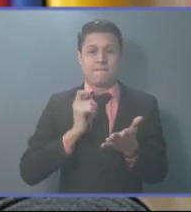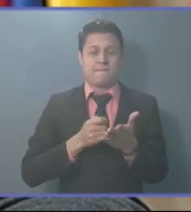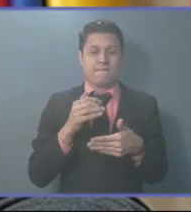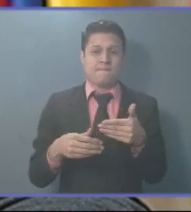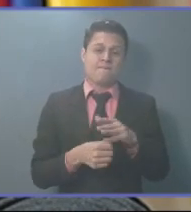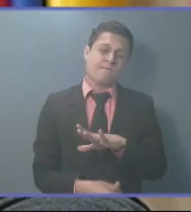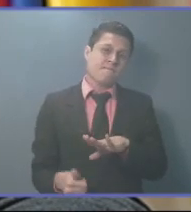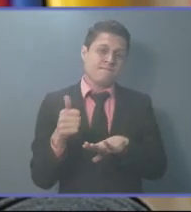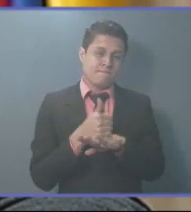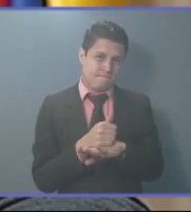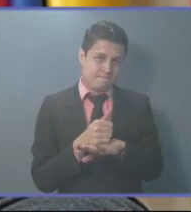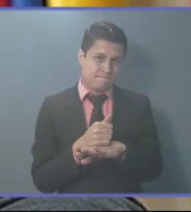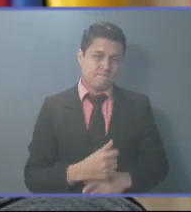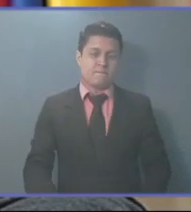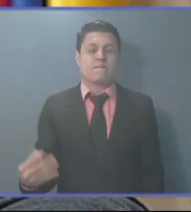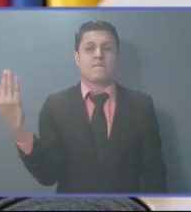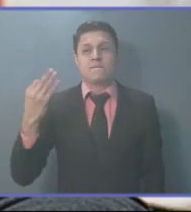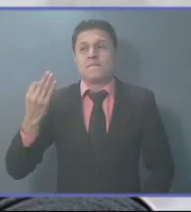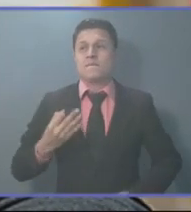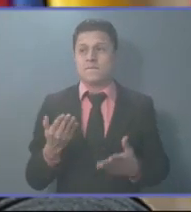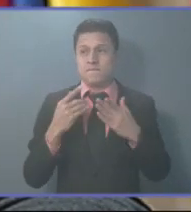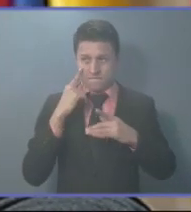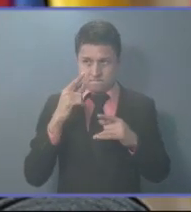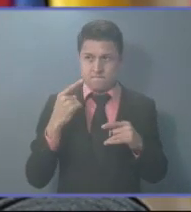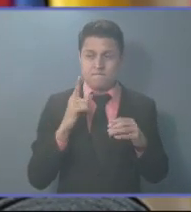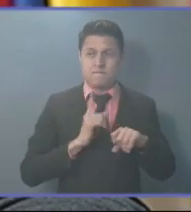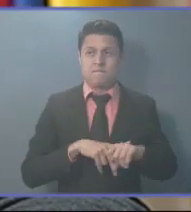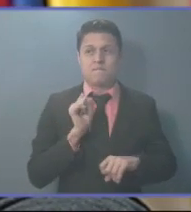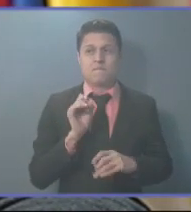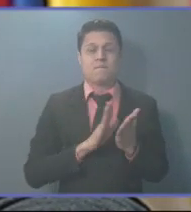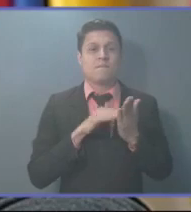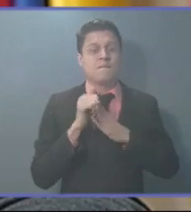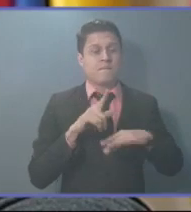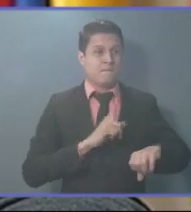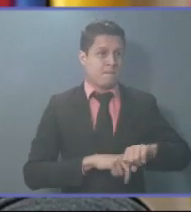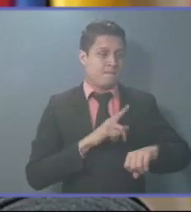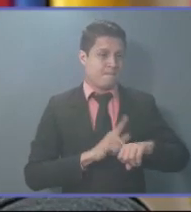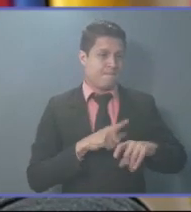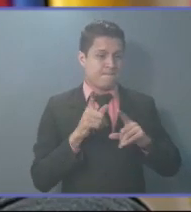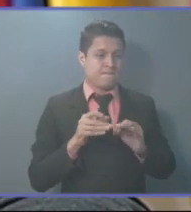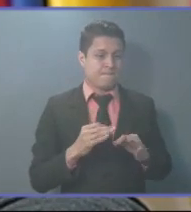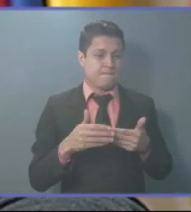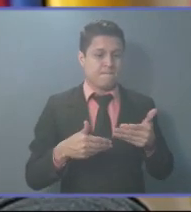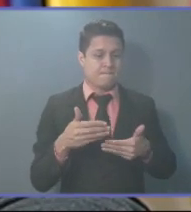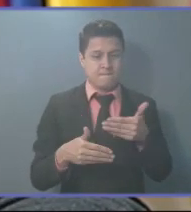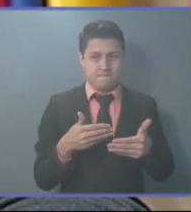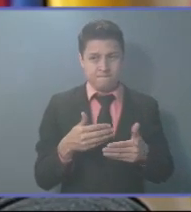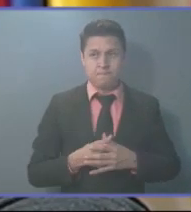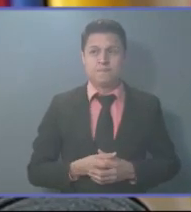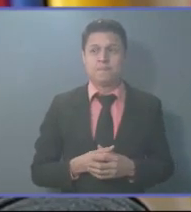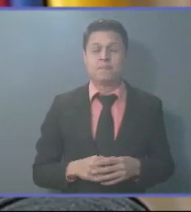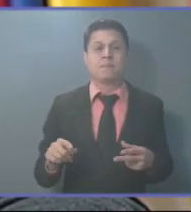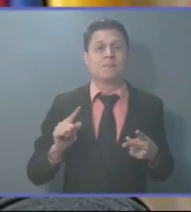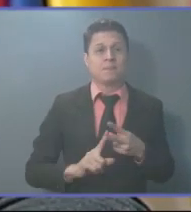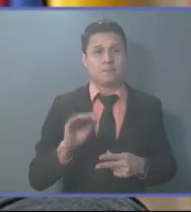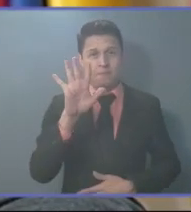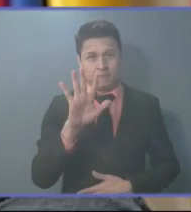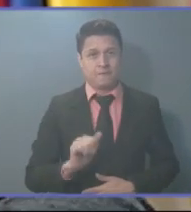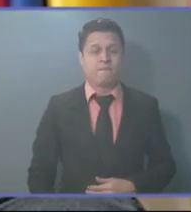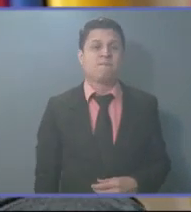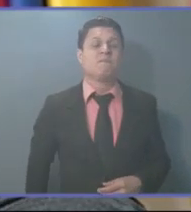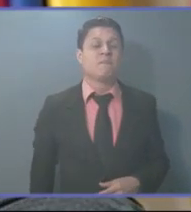administrativos es procedente suspender los plazos en dichos procesos romanos 5